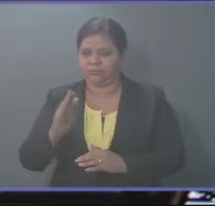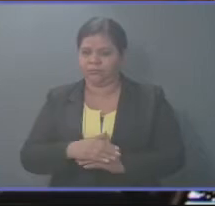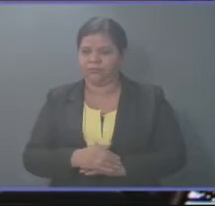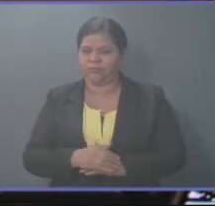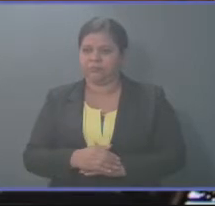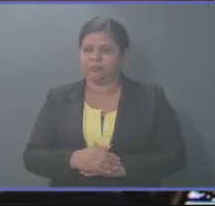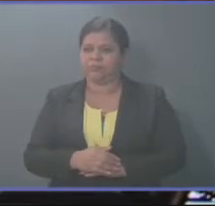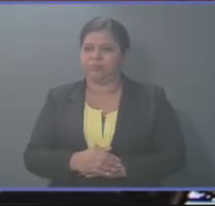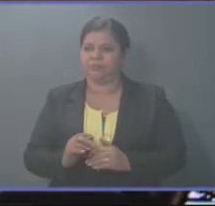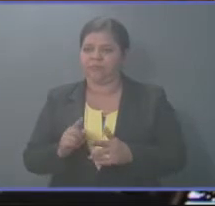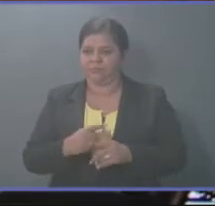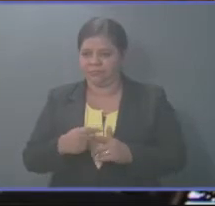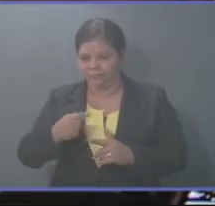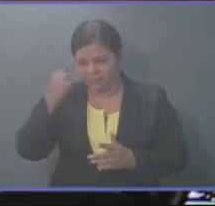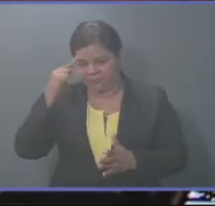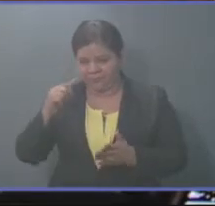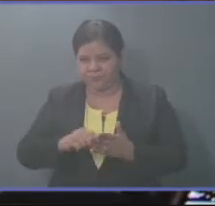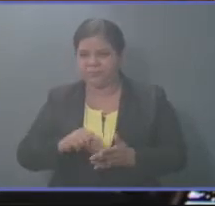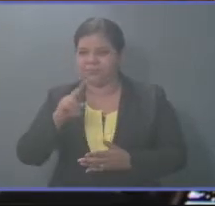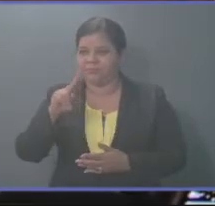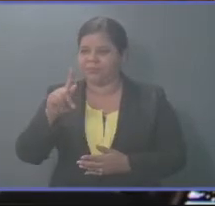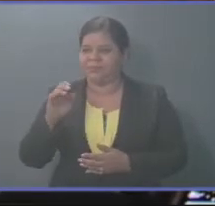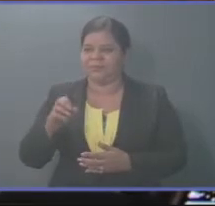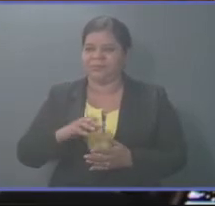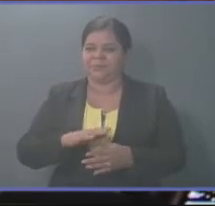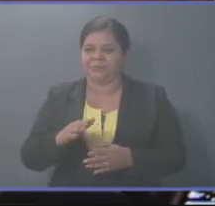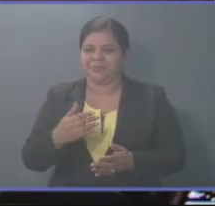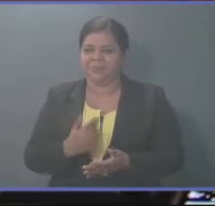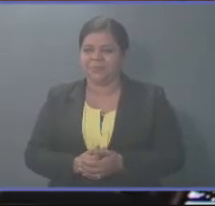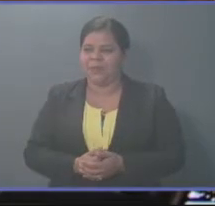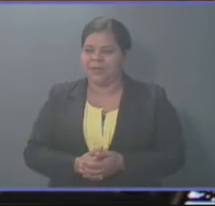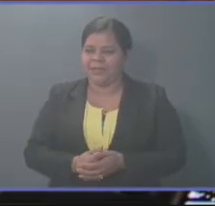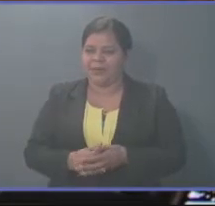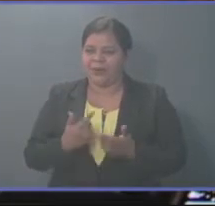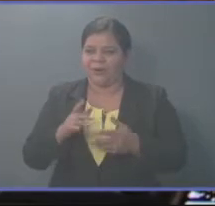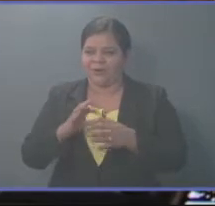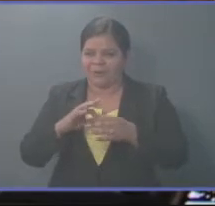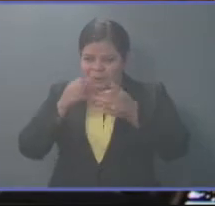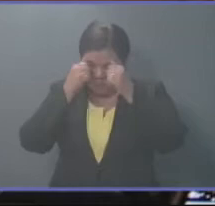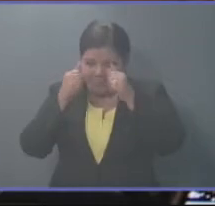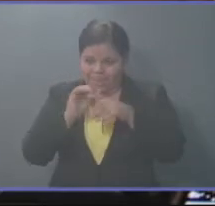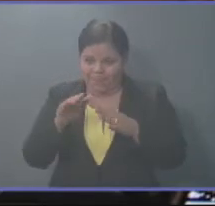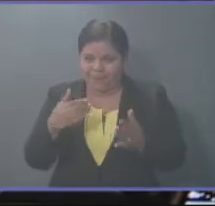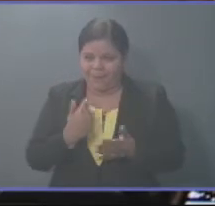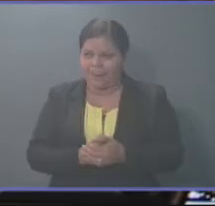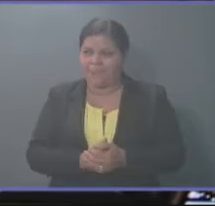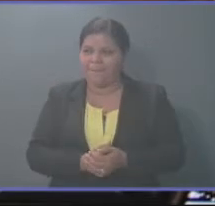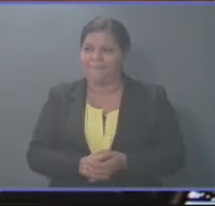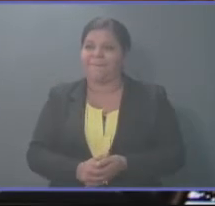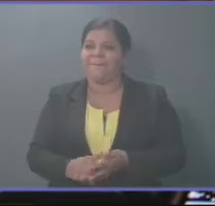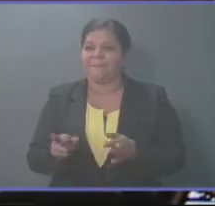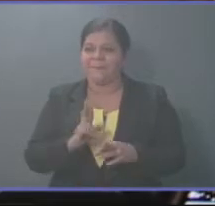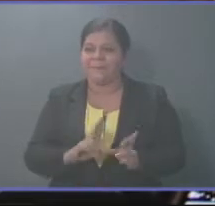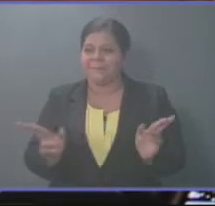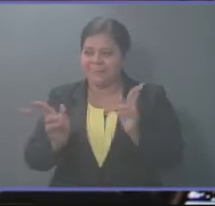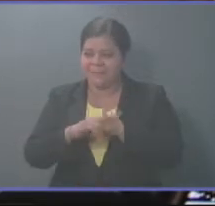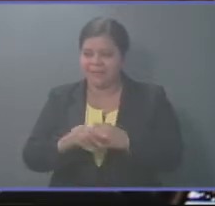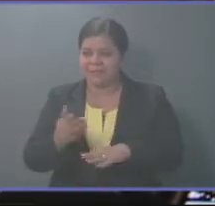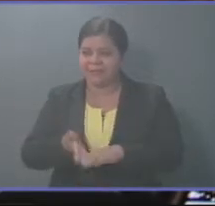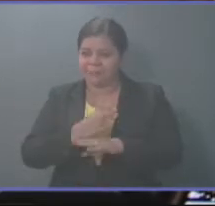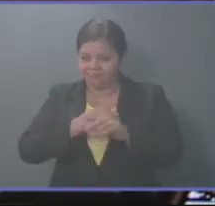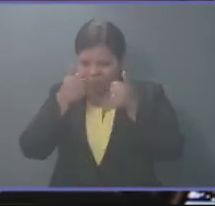Técnica Ejecutiva del Sector Justicia, UTE, habiendo identificado aspectos de mejora en la reforma